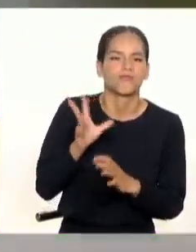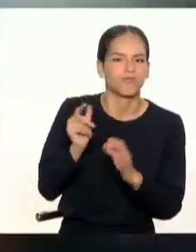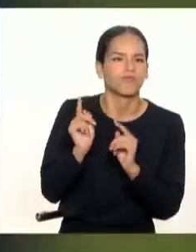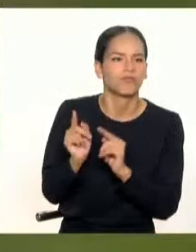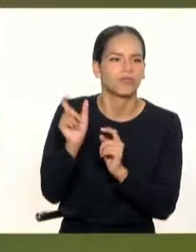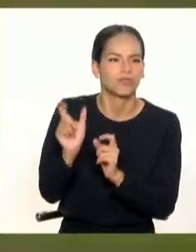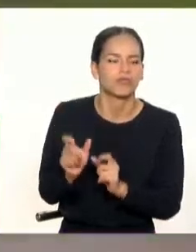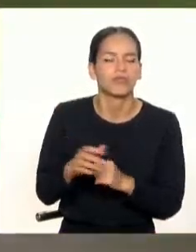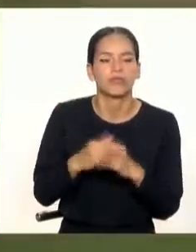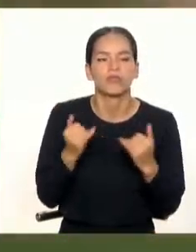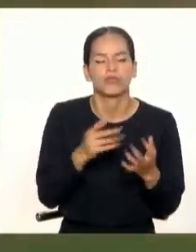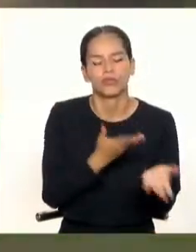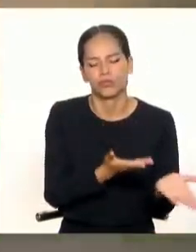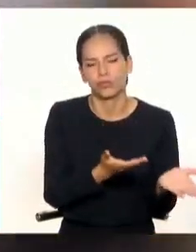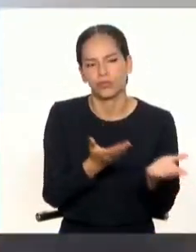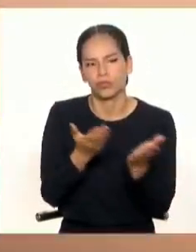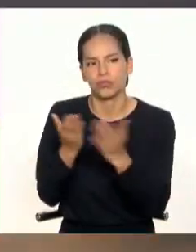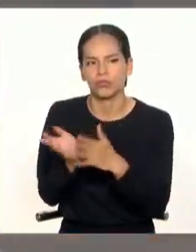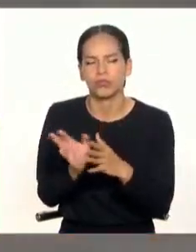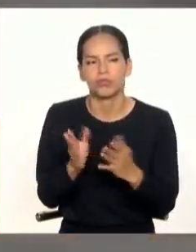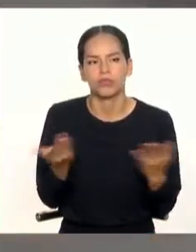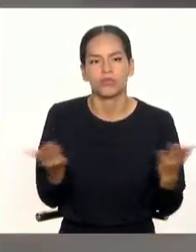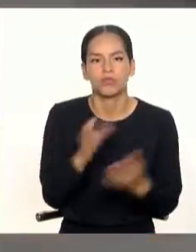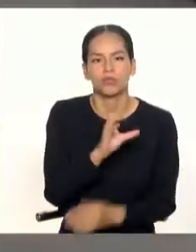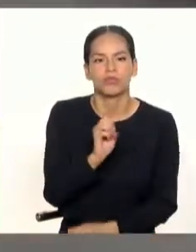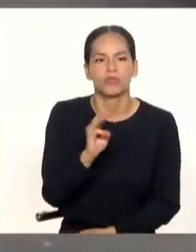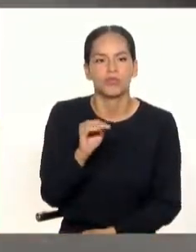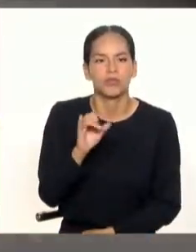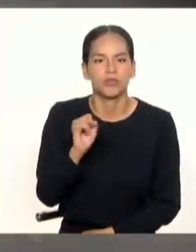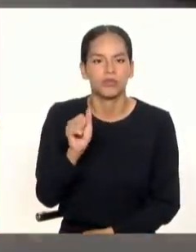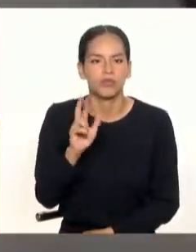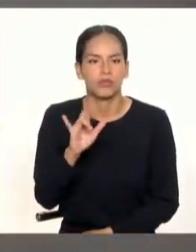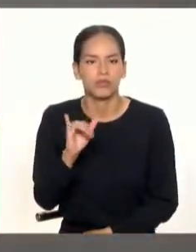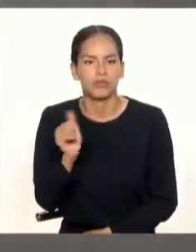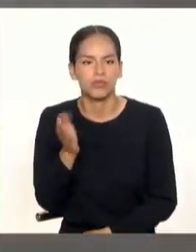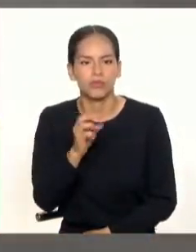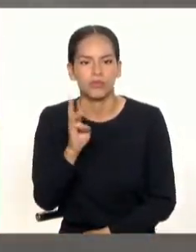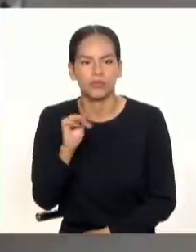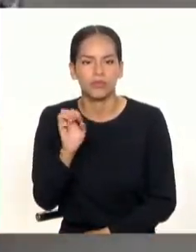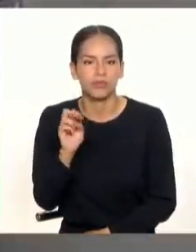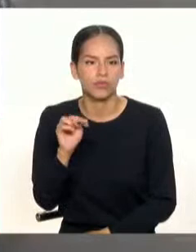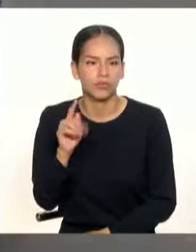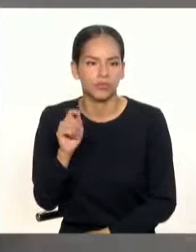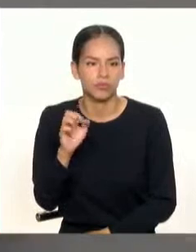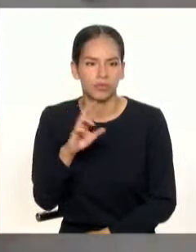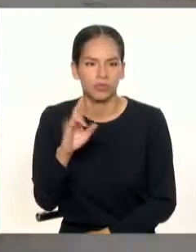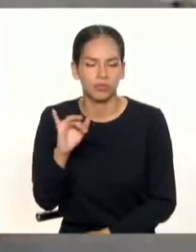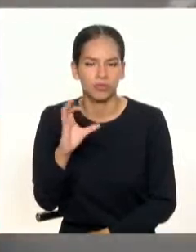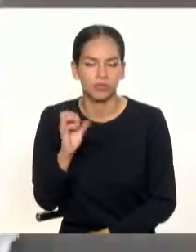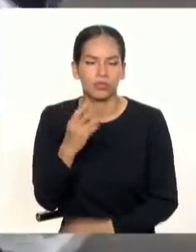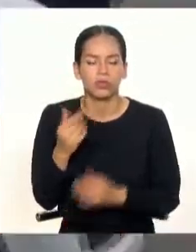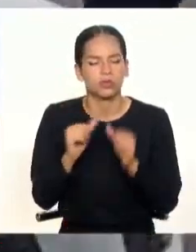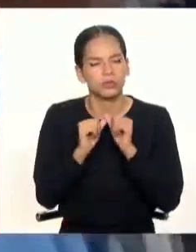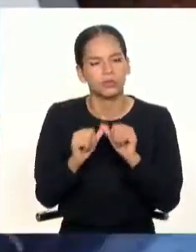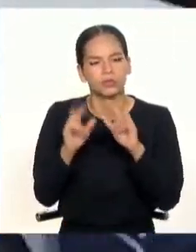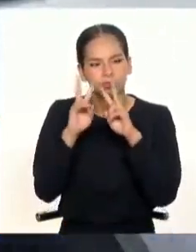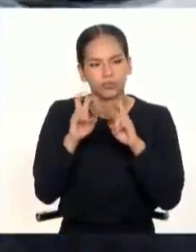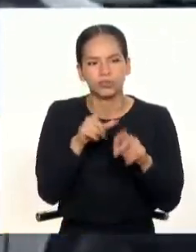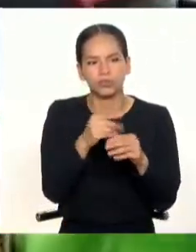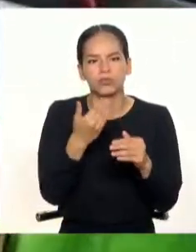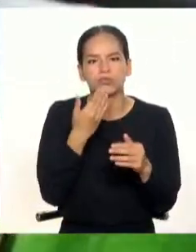puesto a disposición de la comisaría de Monterrico. La policía continuó investigando para dar con el paradero de